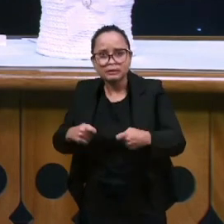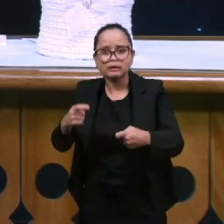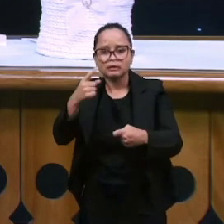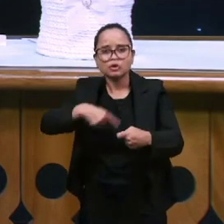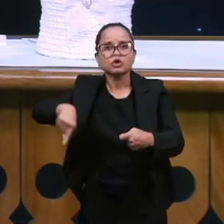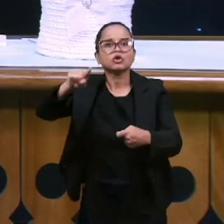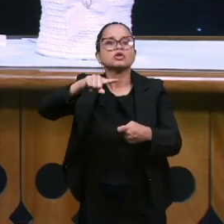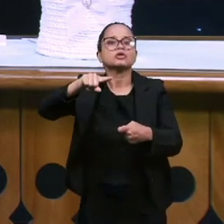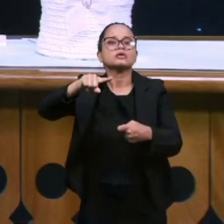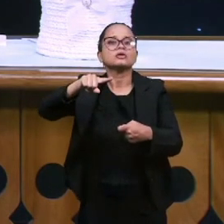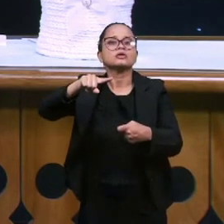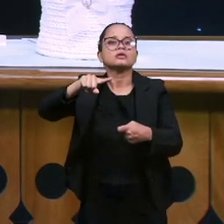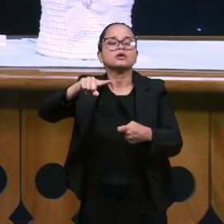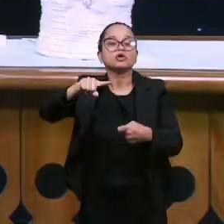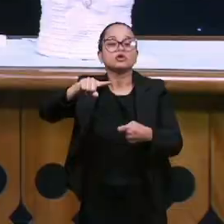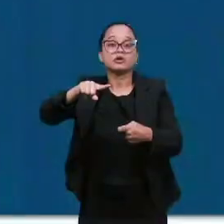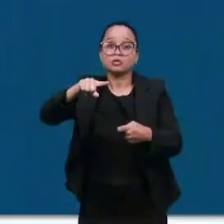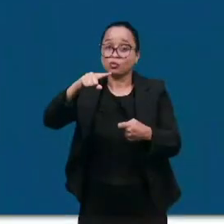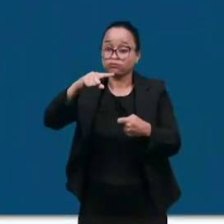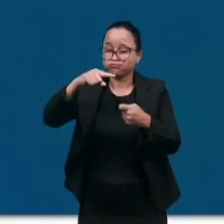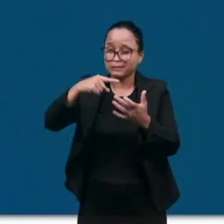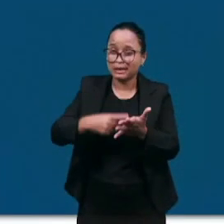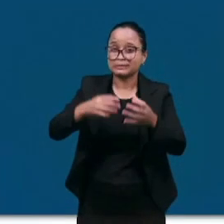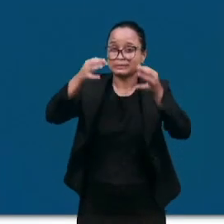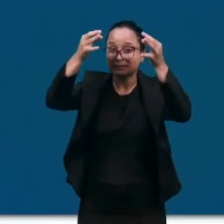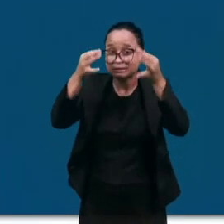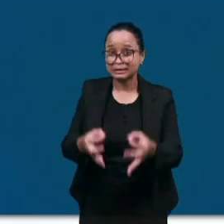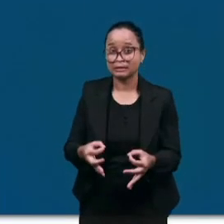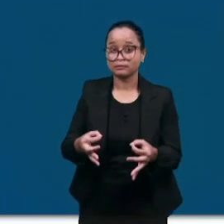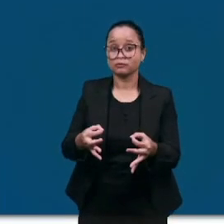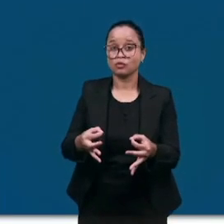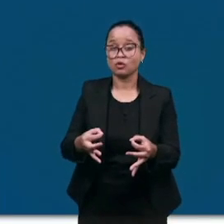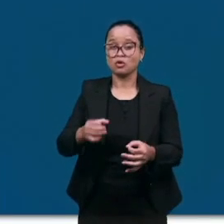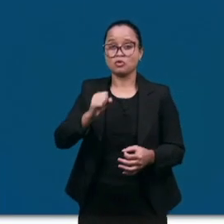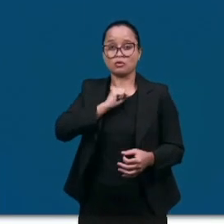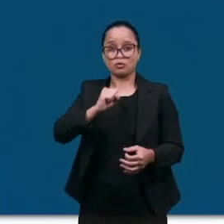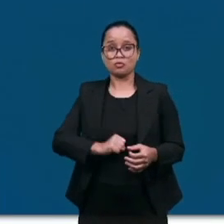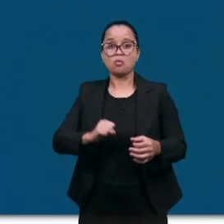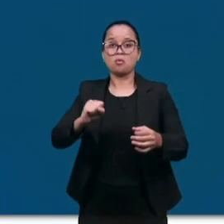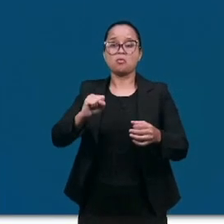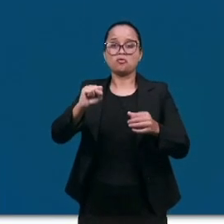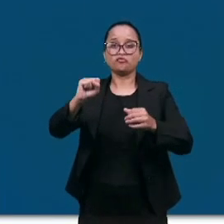sacerdotes levitas llevándola, ustedes también van a partir